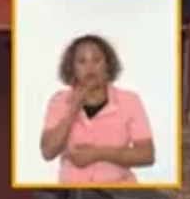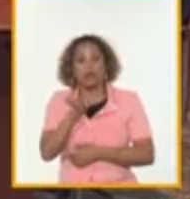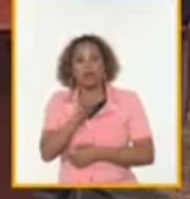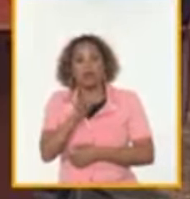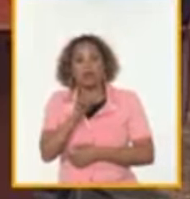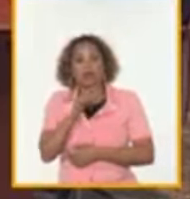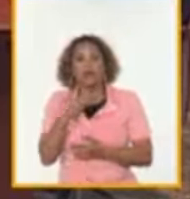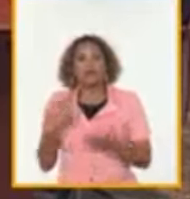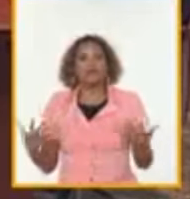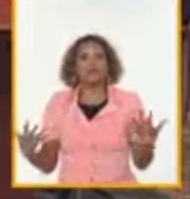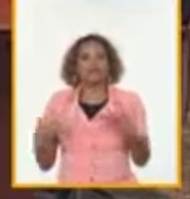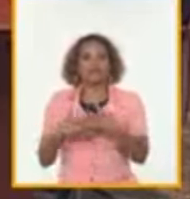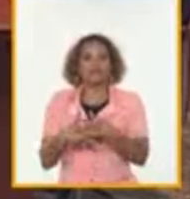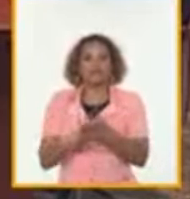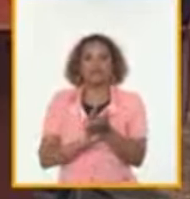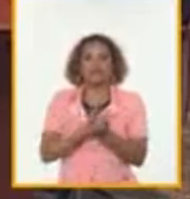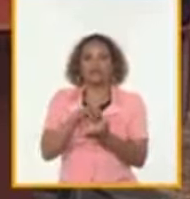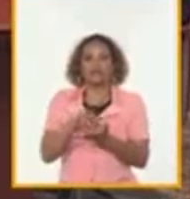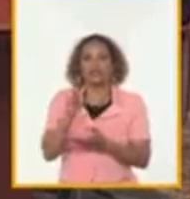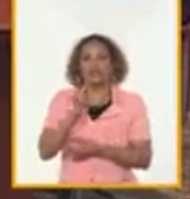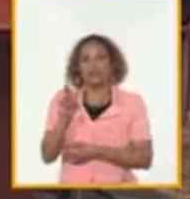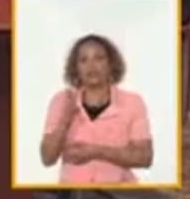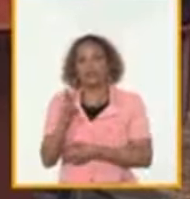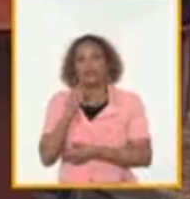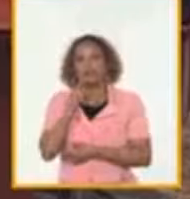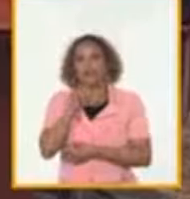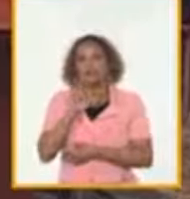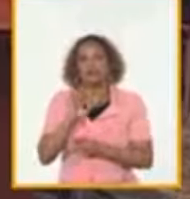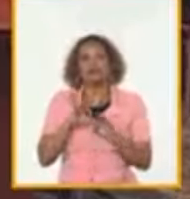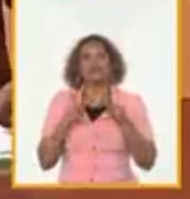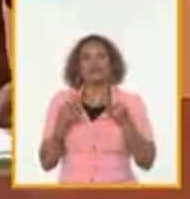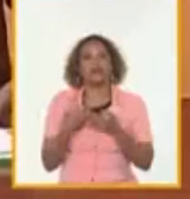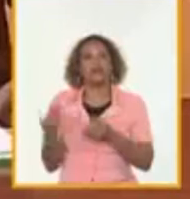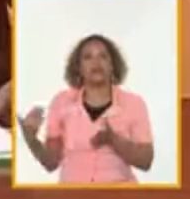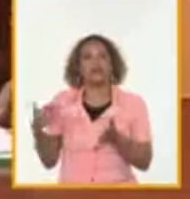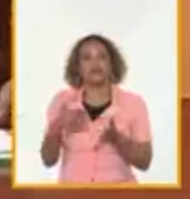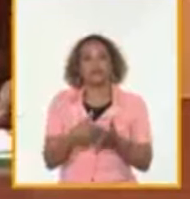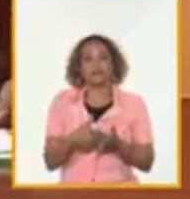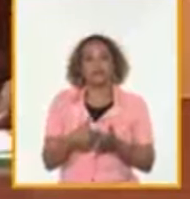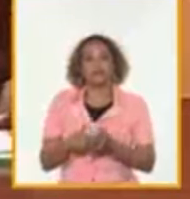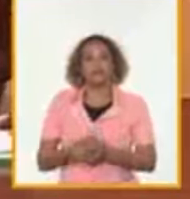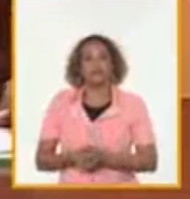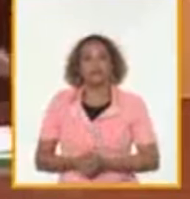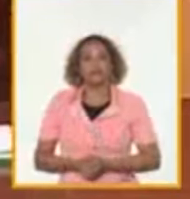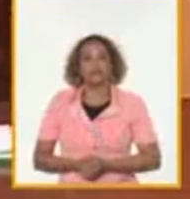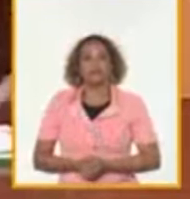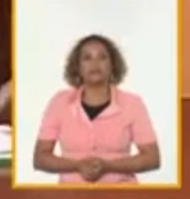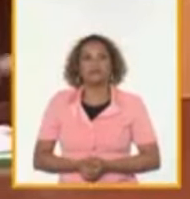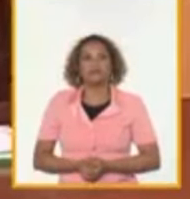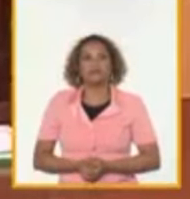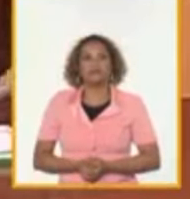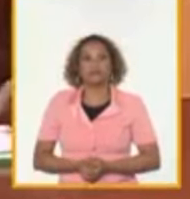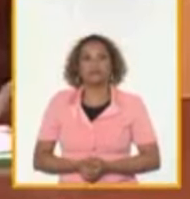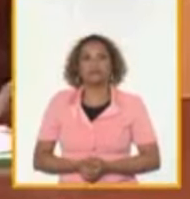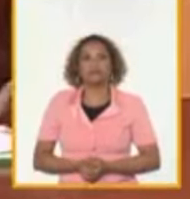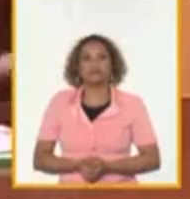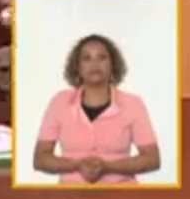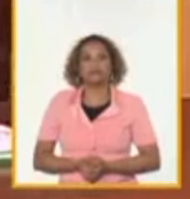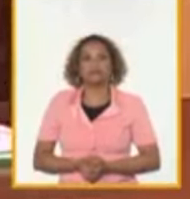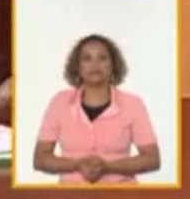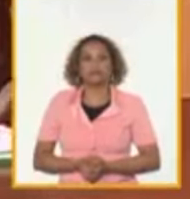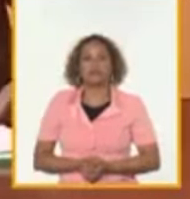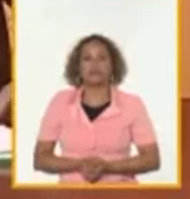enman con la la ciudad de remedio con las 18 familias remedian que llegaron acá y y fundaron el ato Antón Díaz y